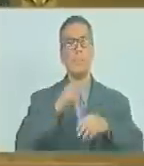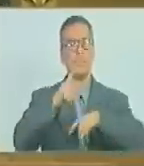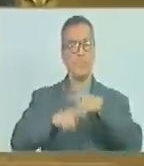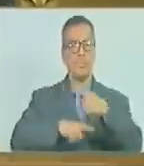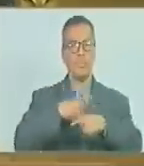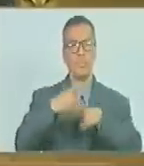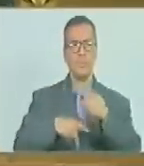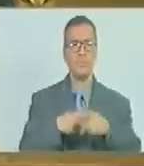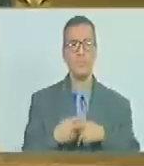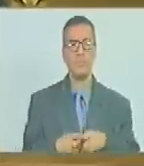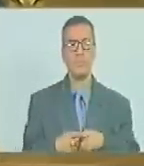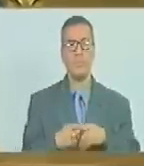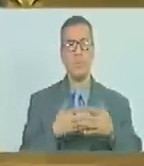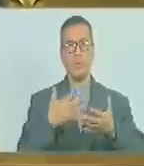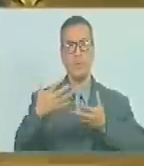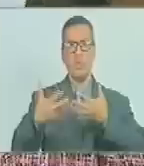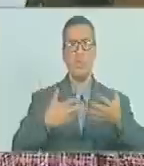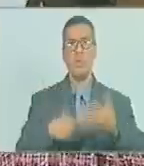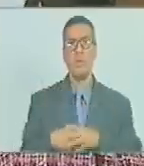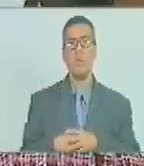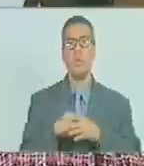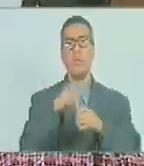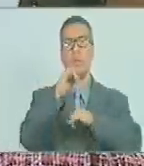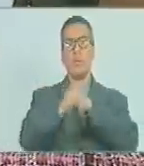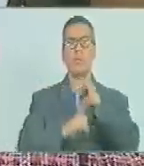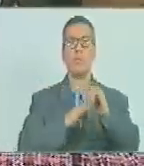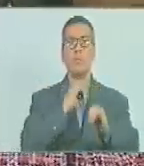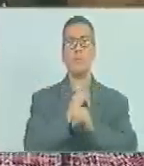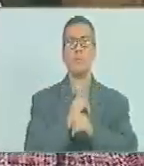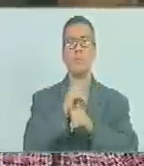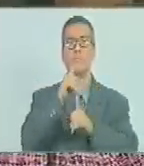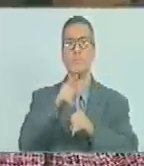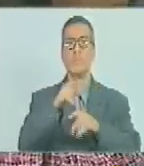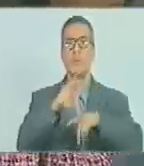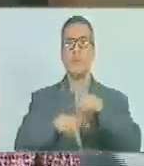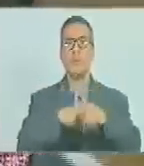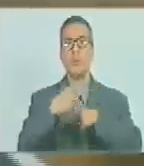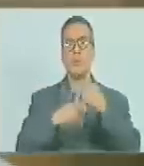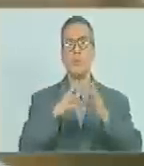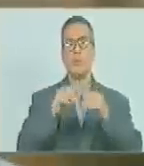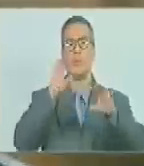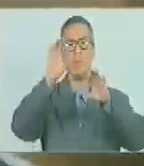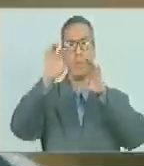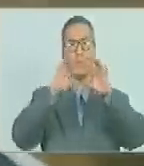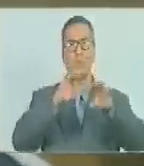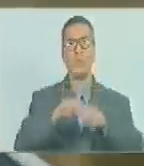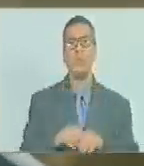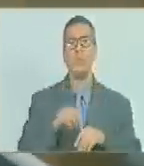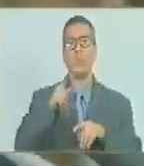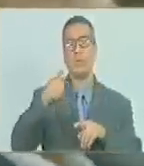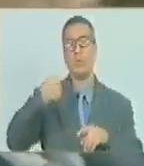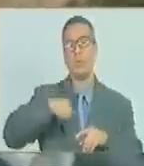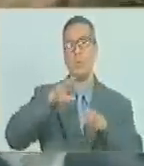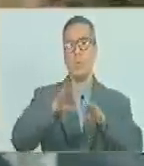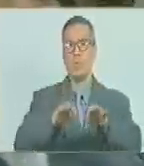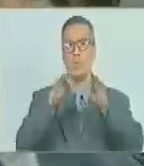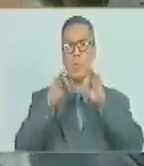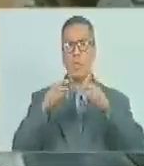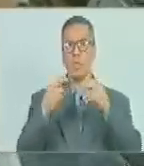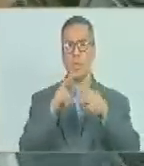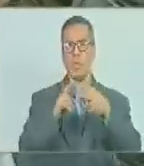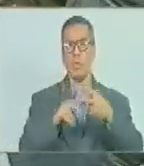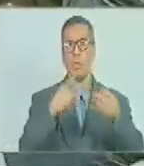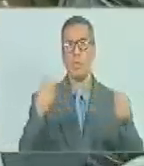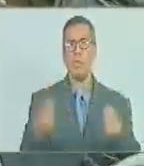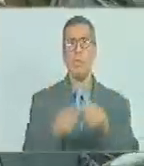proceso de cooperación internacional para el desarrollo de las naciones, donde existan intereses comunes